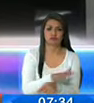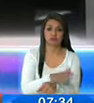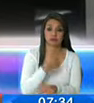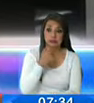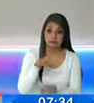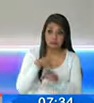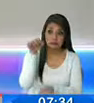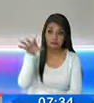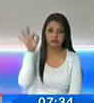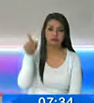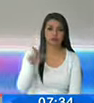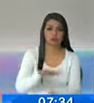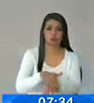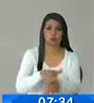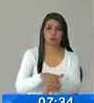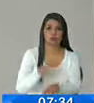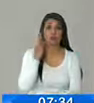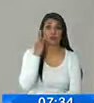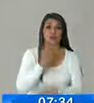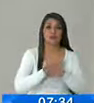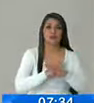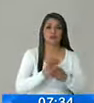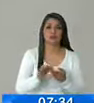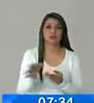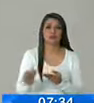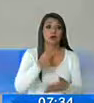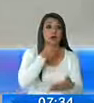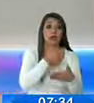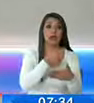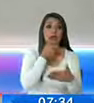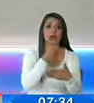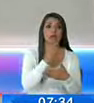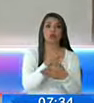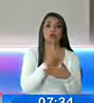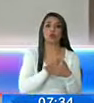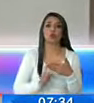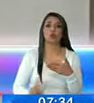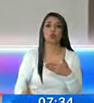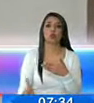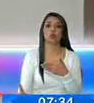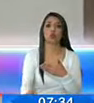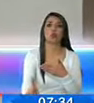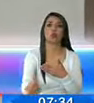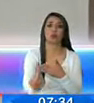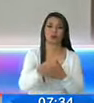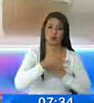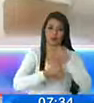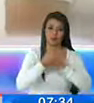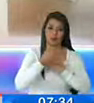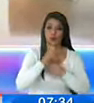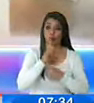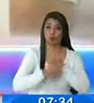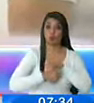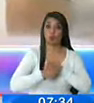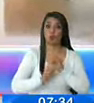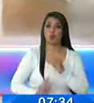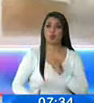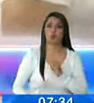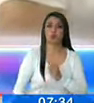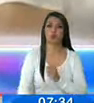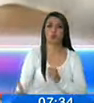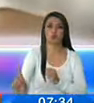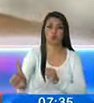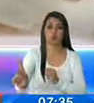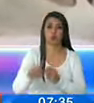una imputación. La defensora, para evitar hablar con la prensa, salió por la puerta posterior de la sala de audiencias. Uno de los abogados de